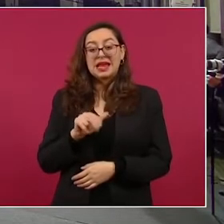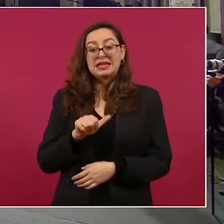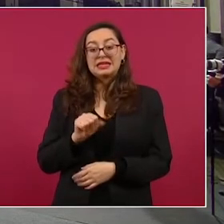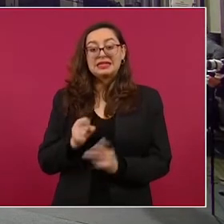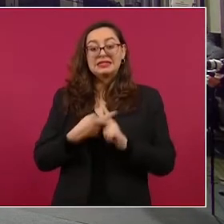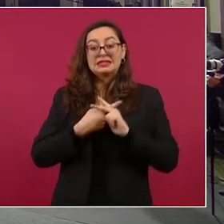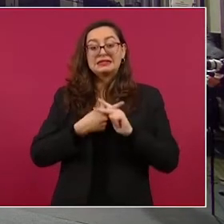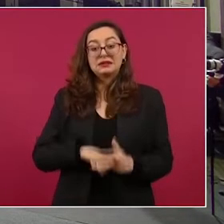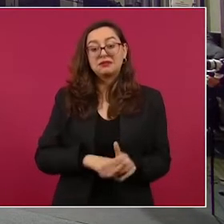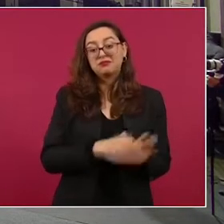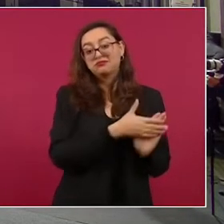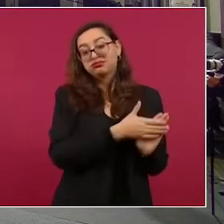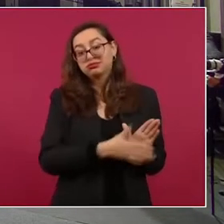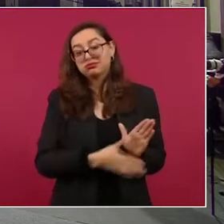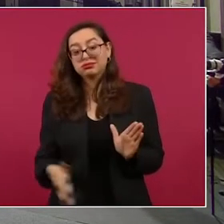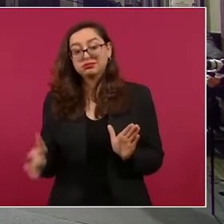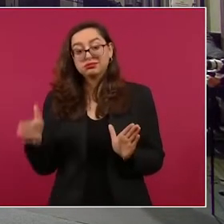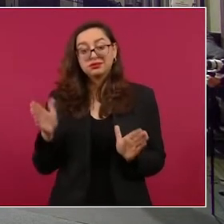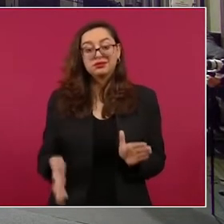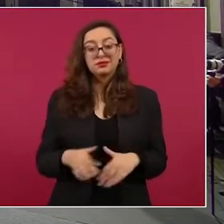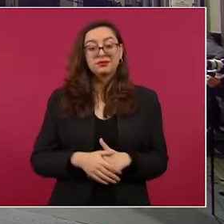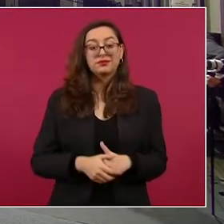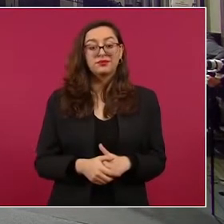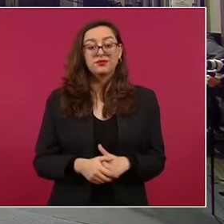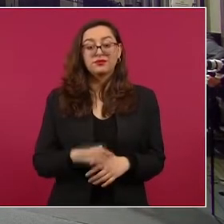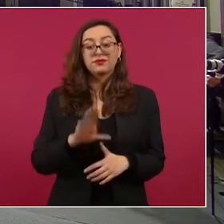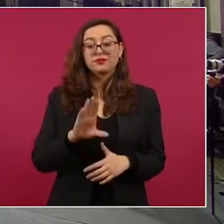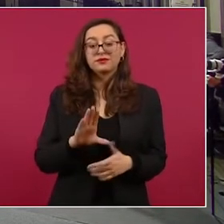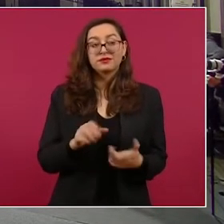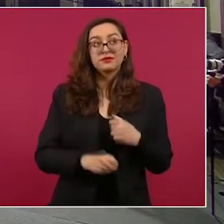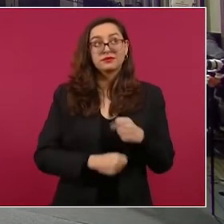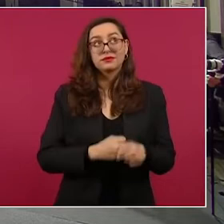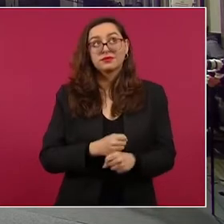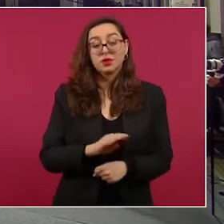Del 95. 95.